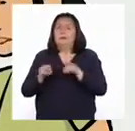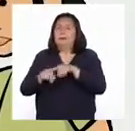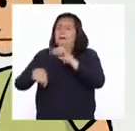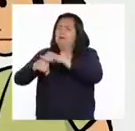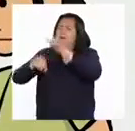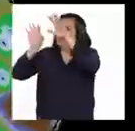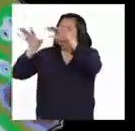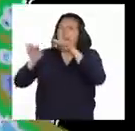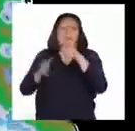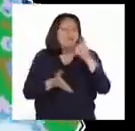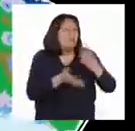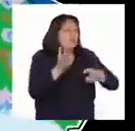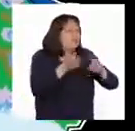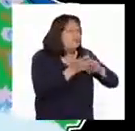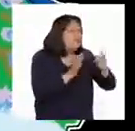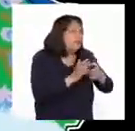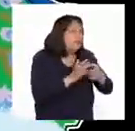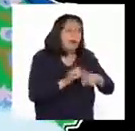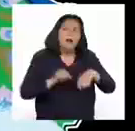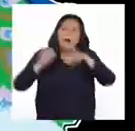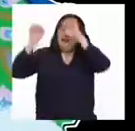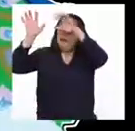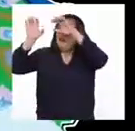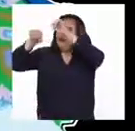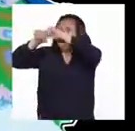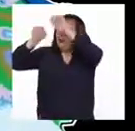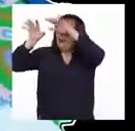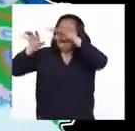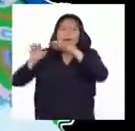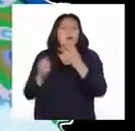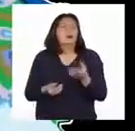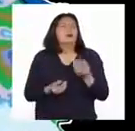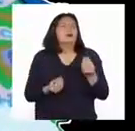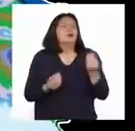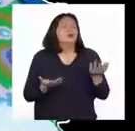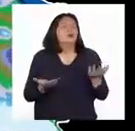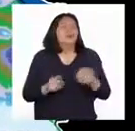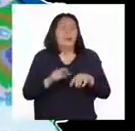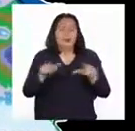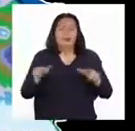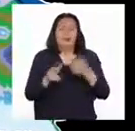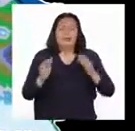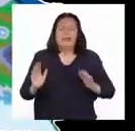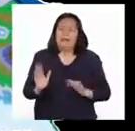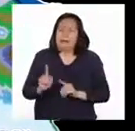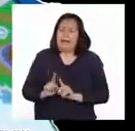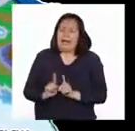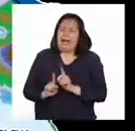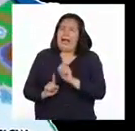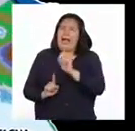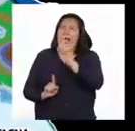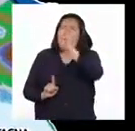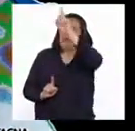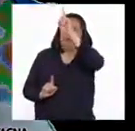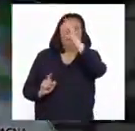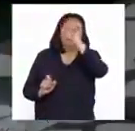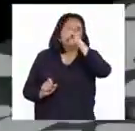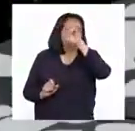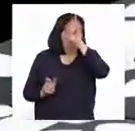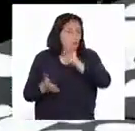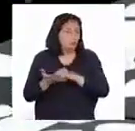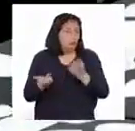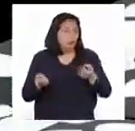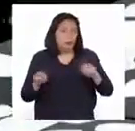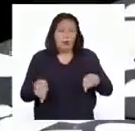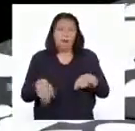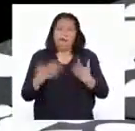¿Y qué es eso? Las nevadas en el Perú se producen solo en las zonas más altas. En la época